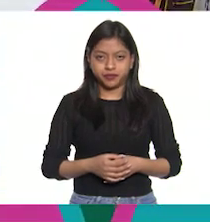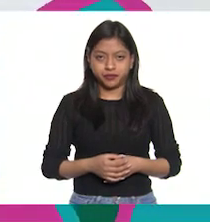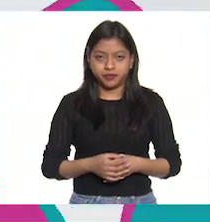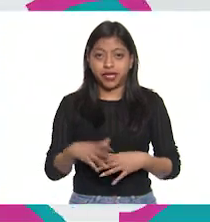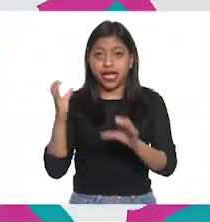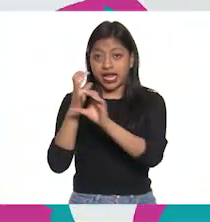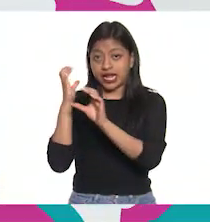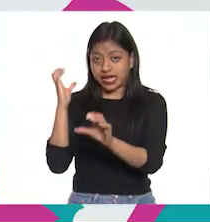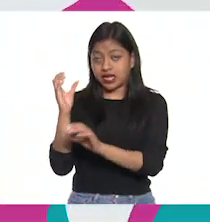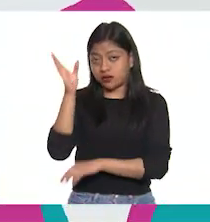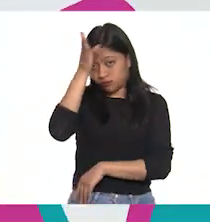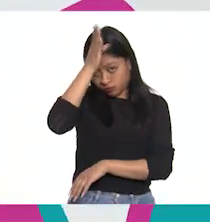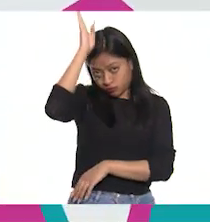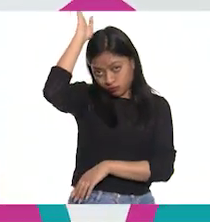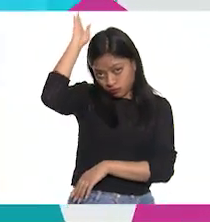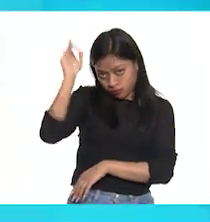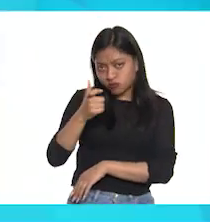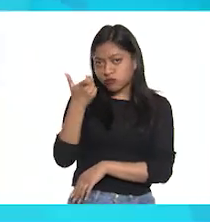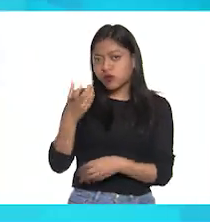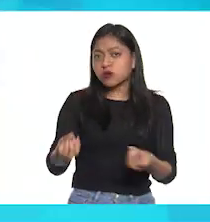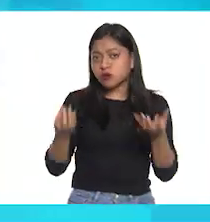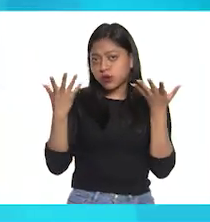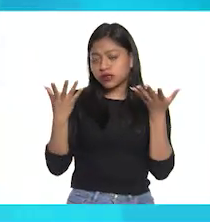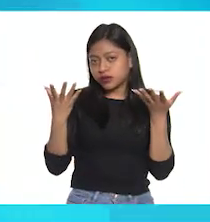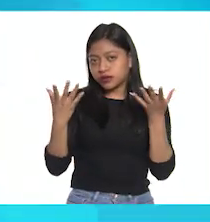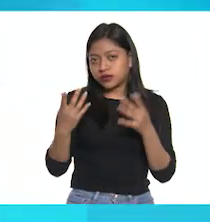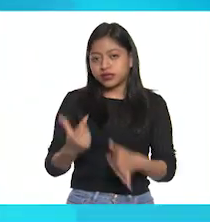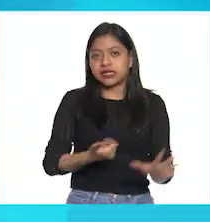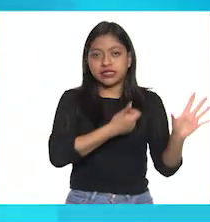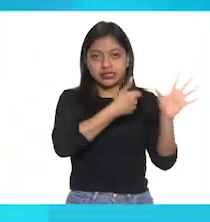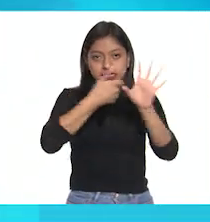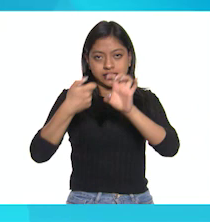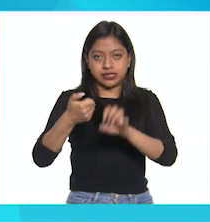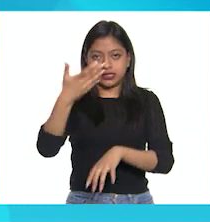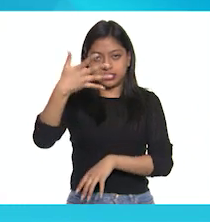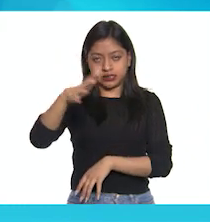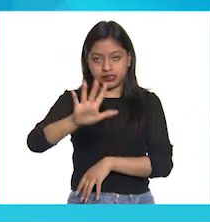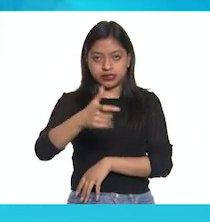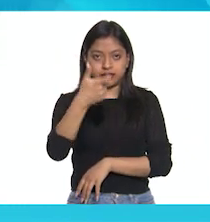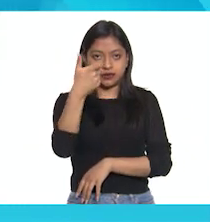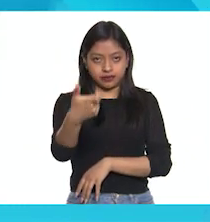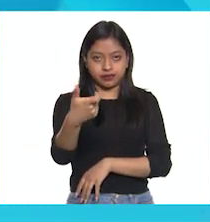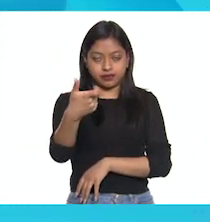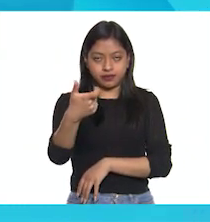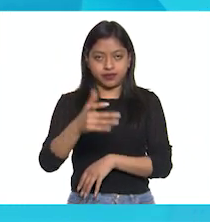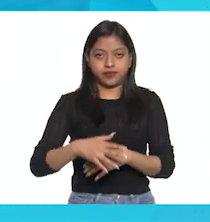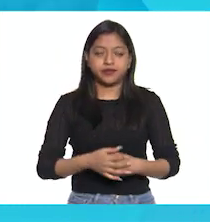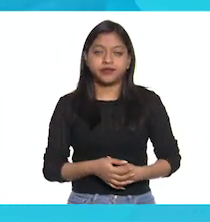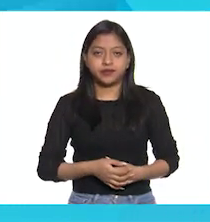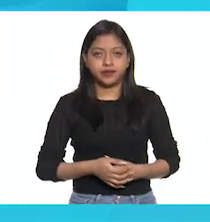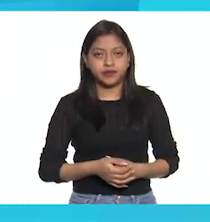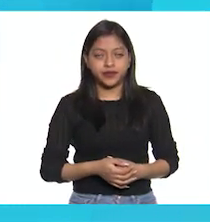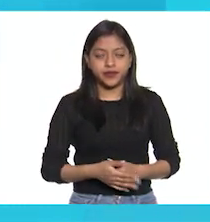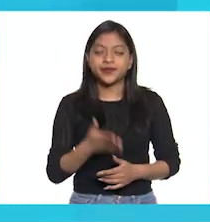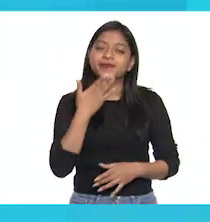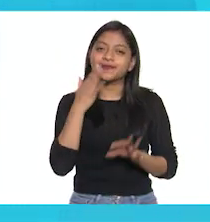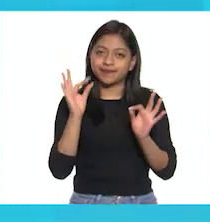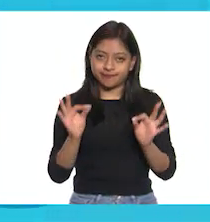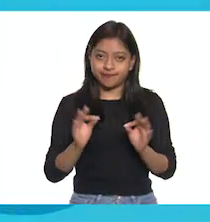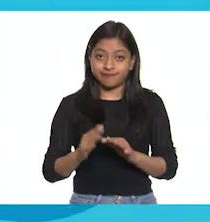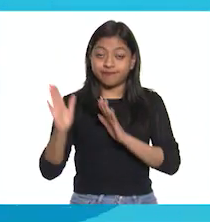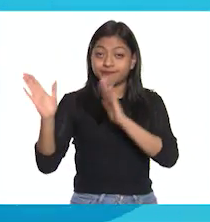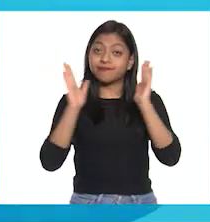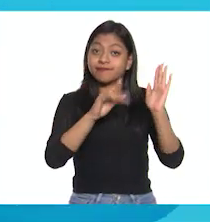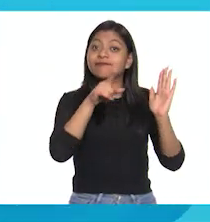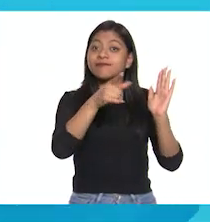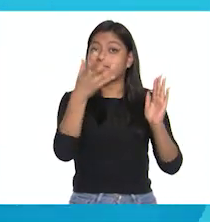el carrito de bombero? El carrito de bomberos cuesta 610 pesos. Cuesta 610. Ajá. ¿Y